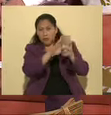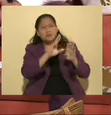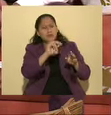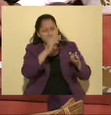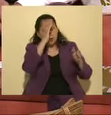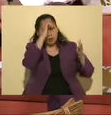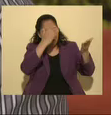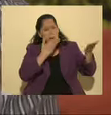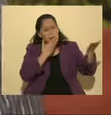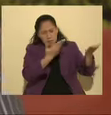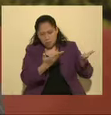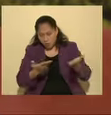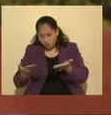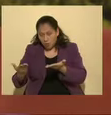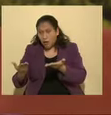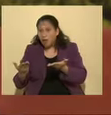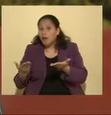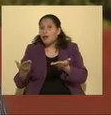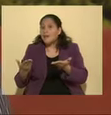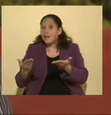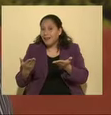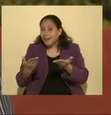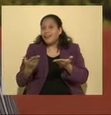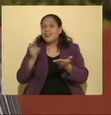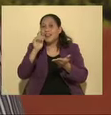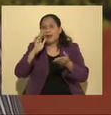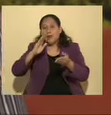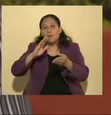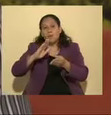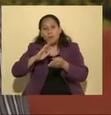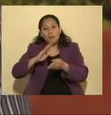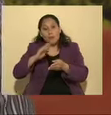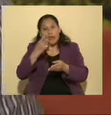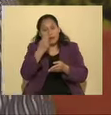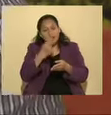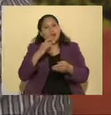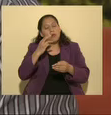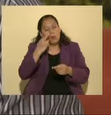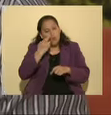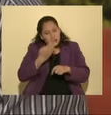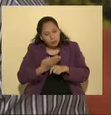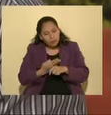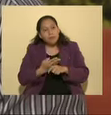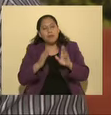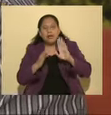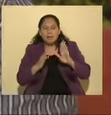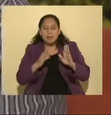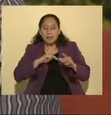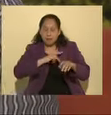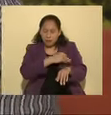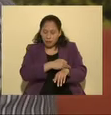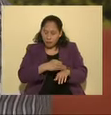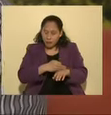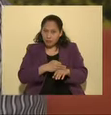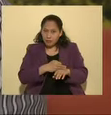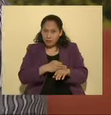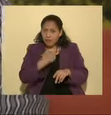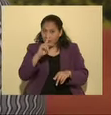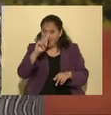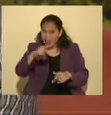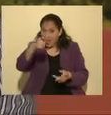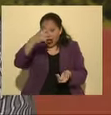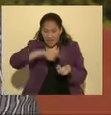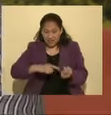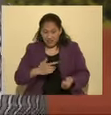lo dejas pasar. La pregunta es... Por responsabilidad. ¿Sientes una responsabilidad? Es que ahí viene la pregunta. ¿Realmente